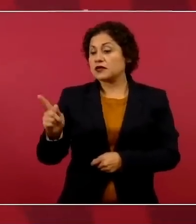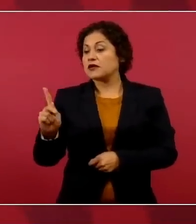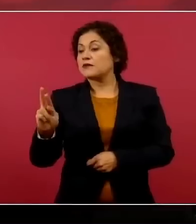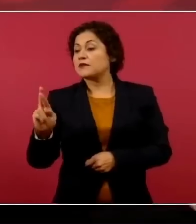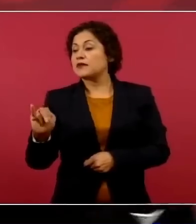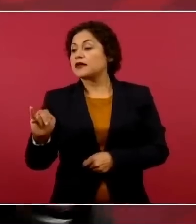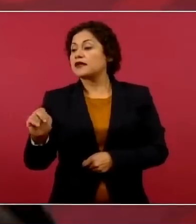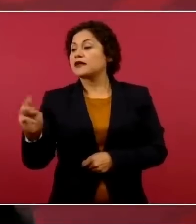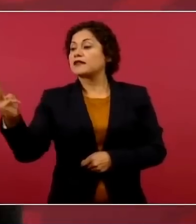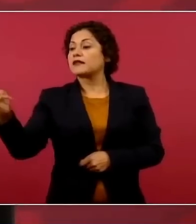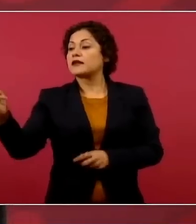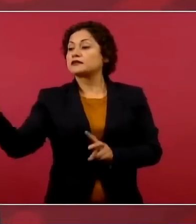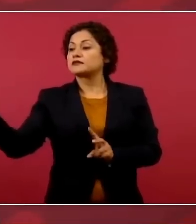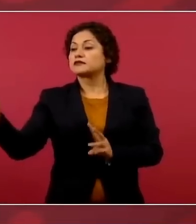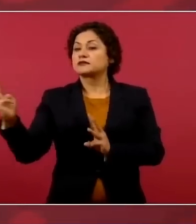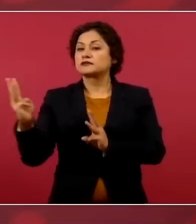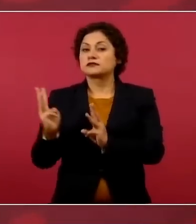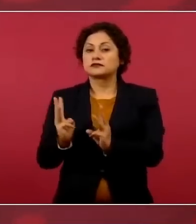tú.